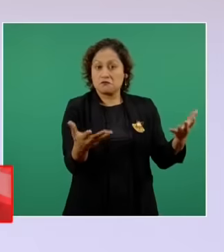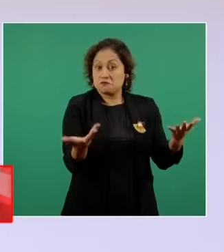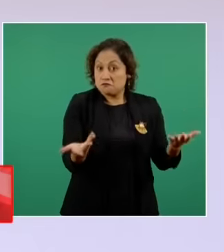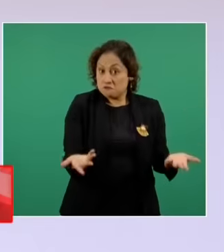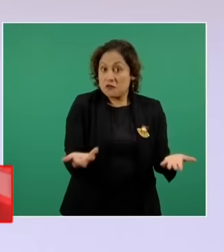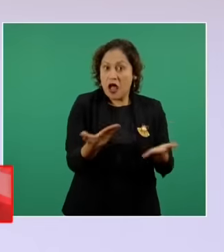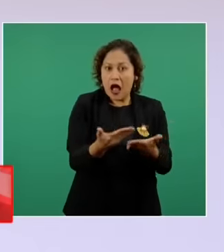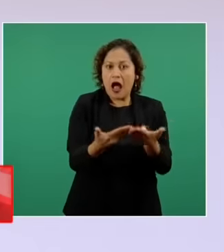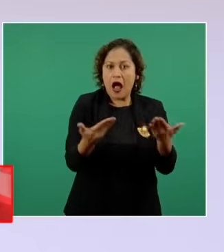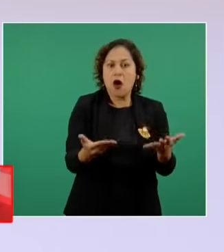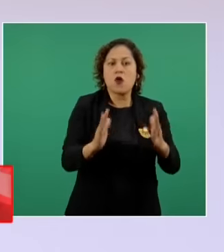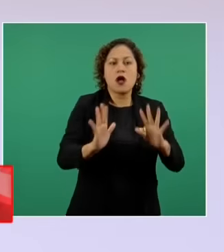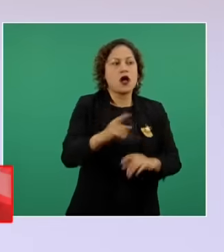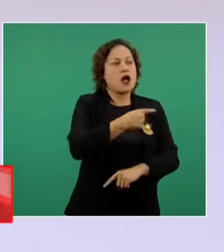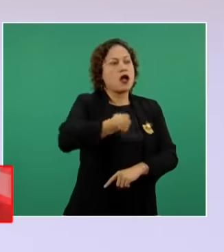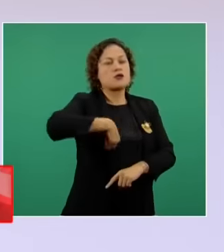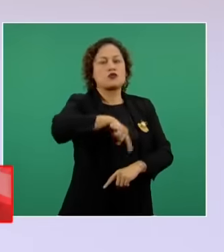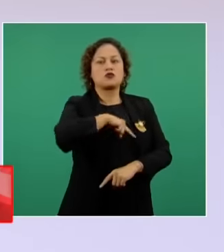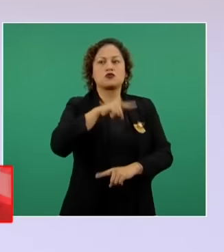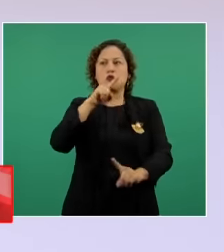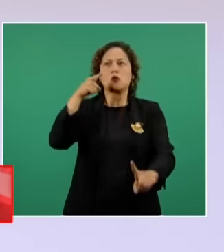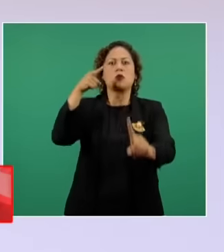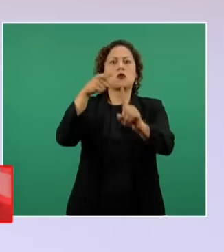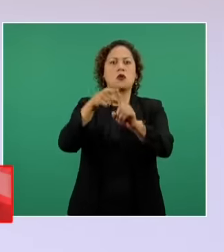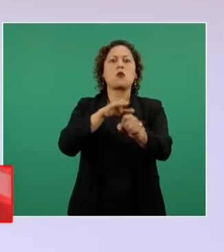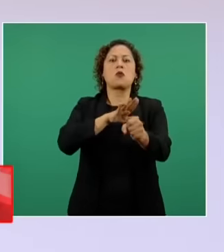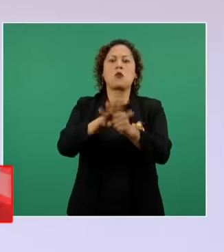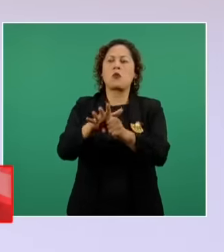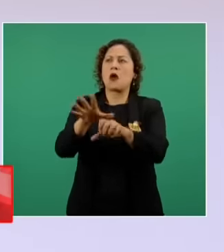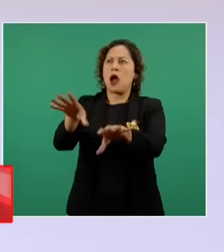de recobrar derechos santos